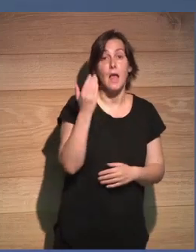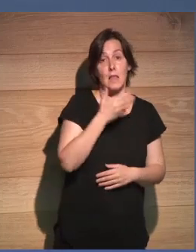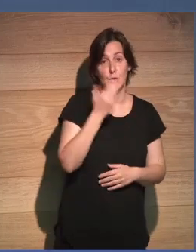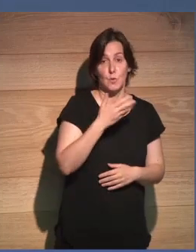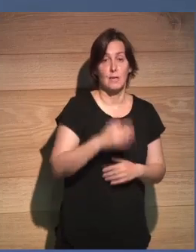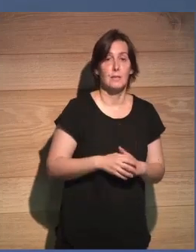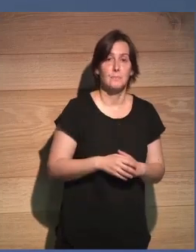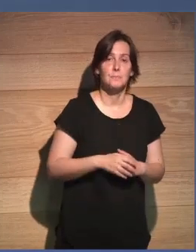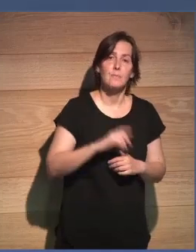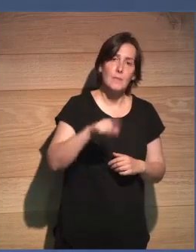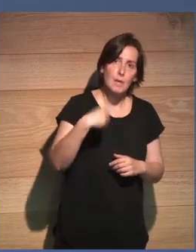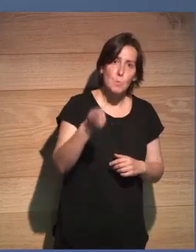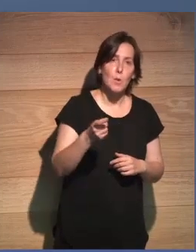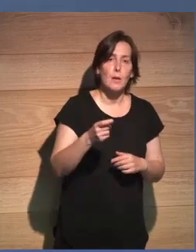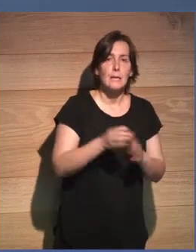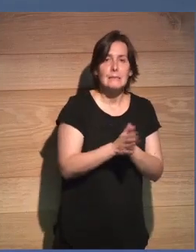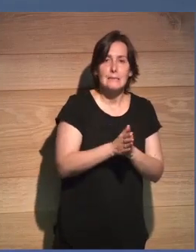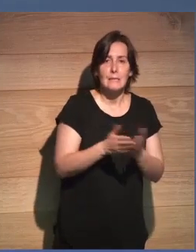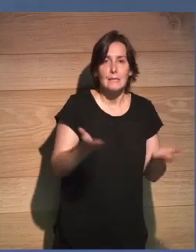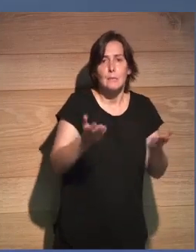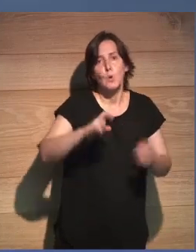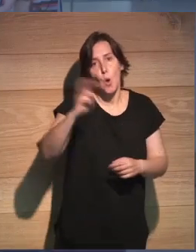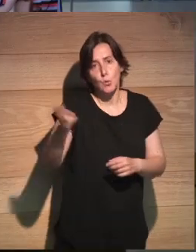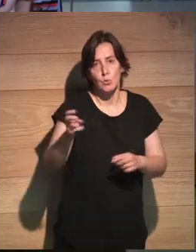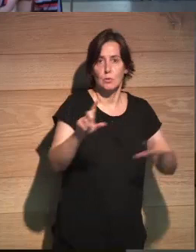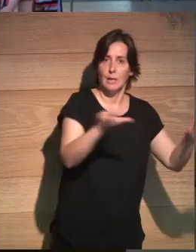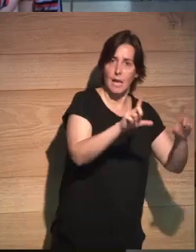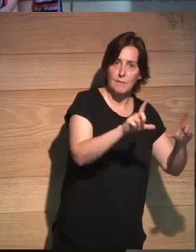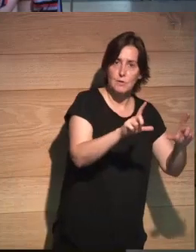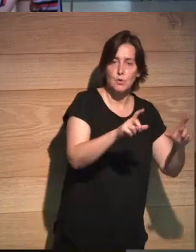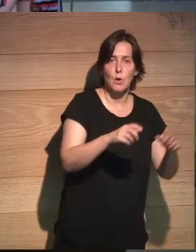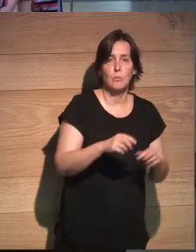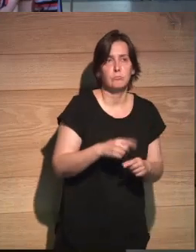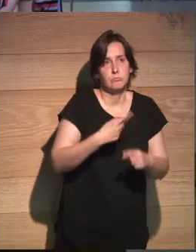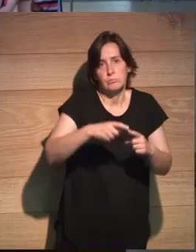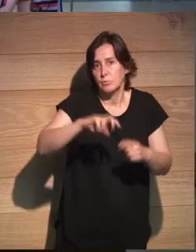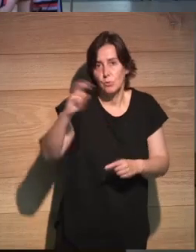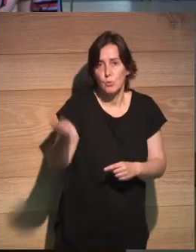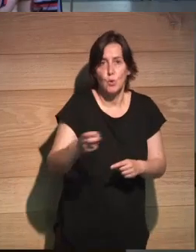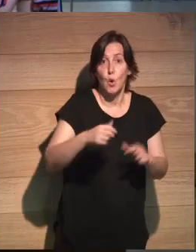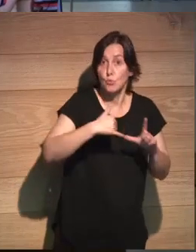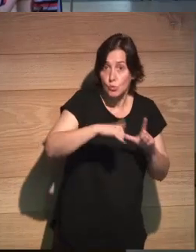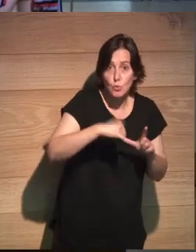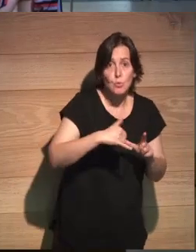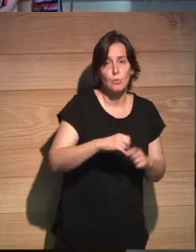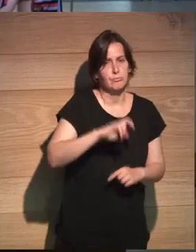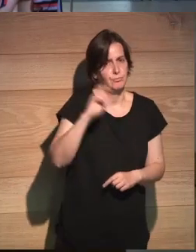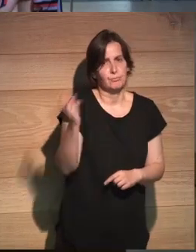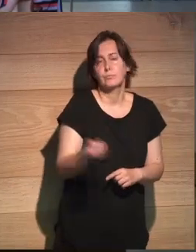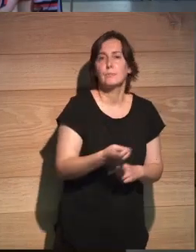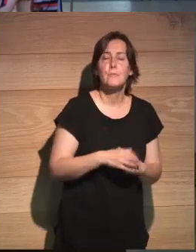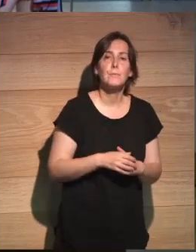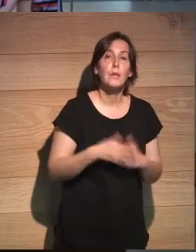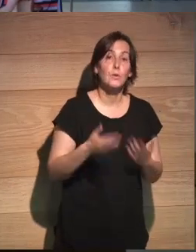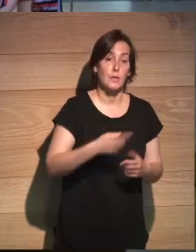la escuela, y luego hay otros muchos estímulos como la televisión, por ejemplo, y otros muchos productos, ahora mismo YouTube, etcétera. Frente a